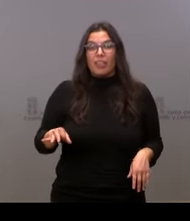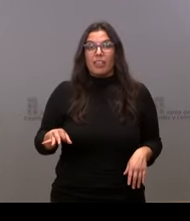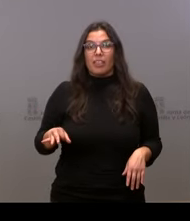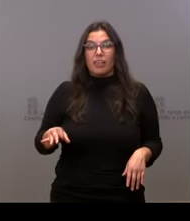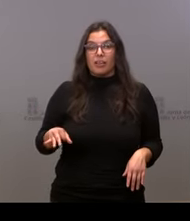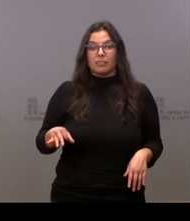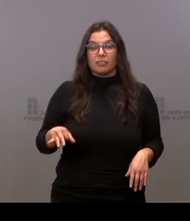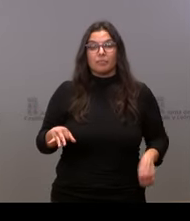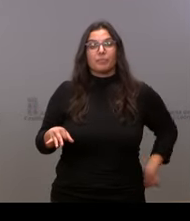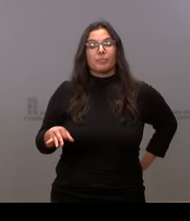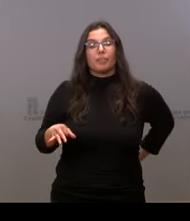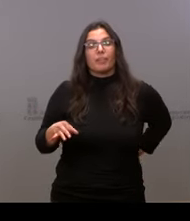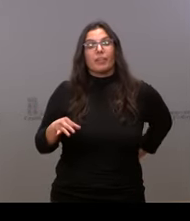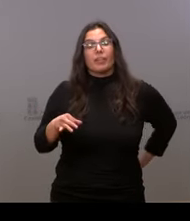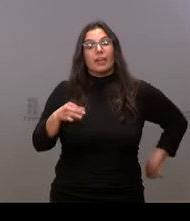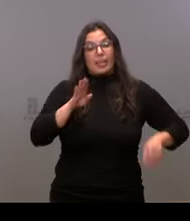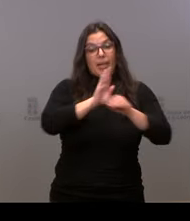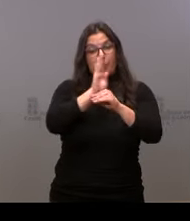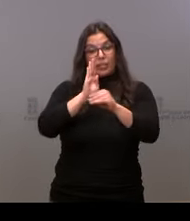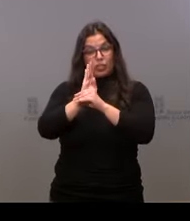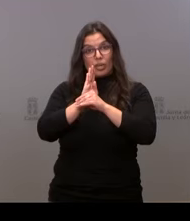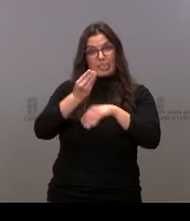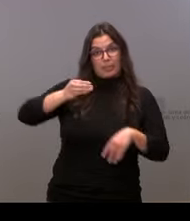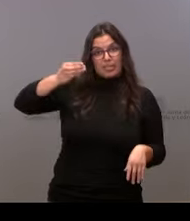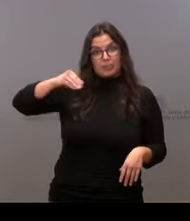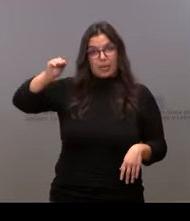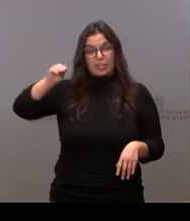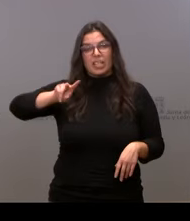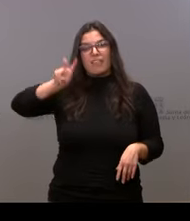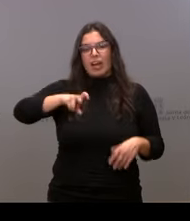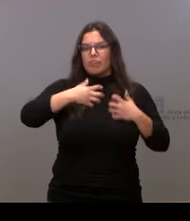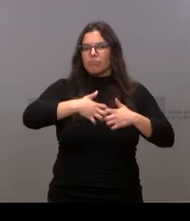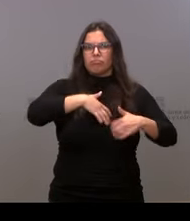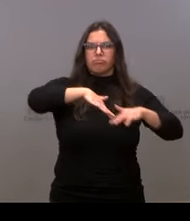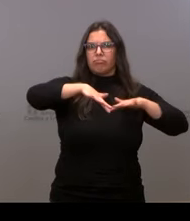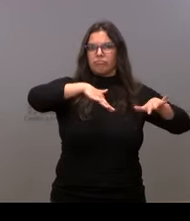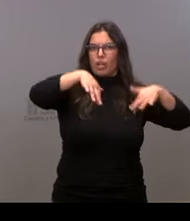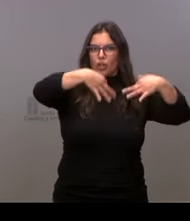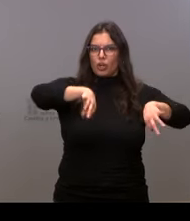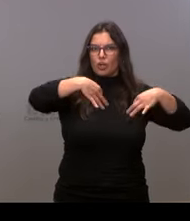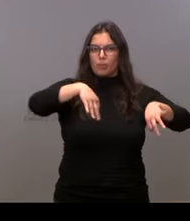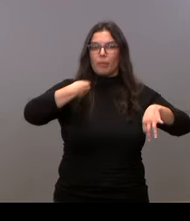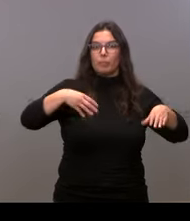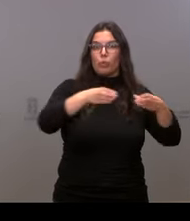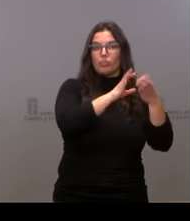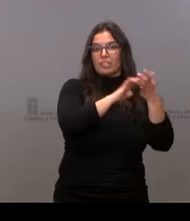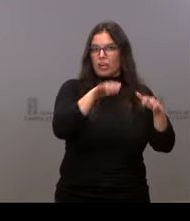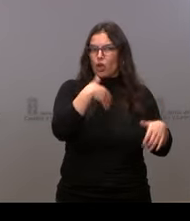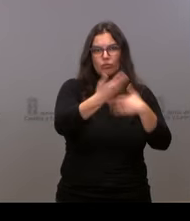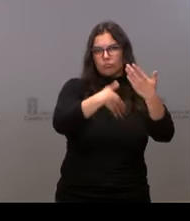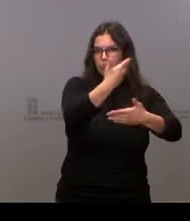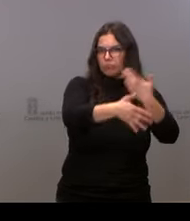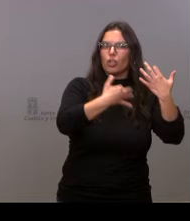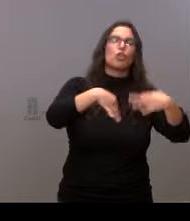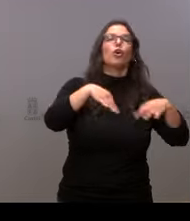gran parte de estas inversiones adicionales a la actividad ordinaria que realiza la junta de castilla y léon que